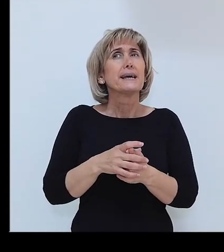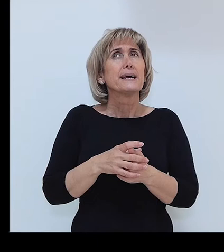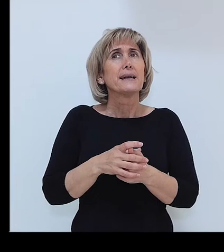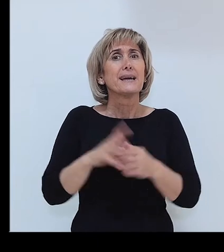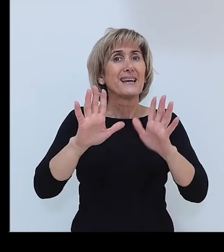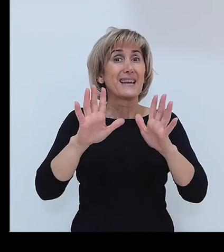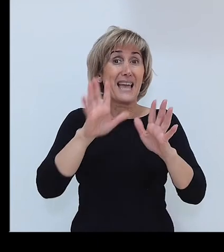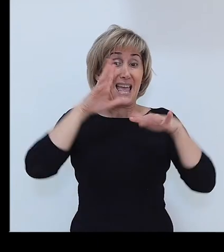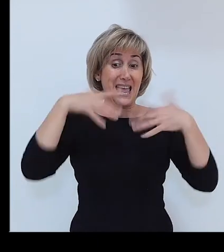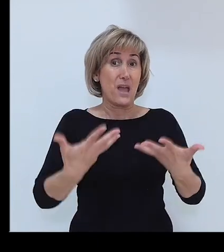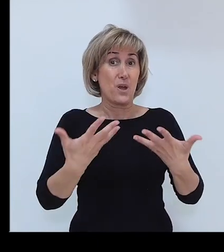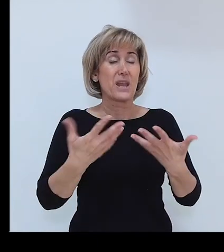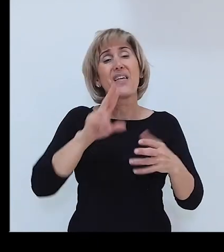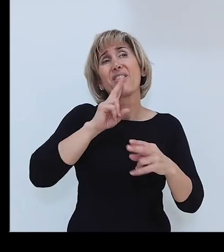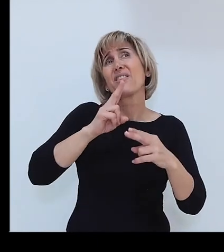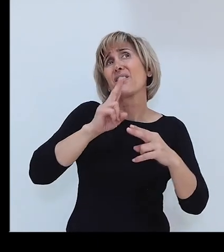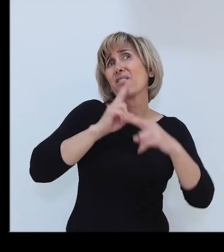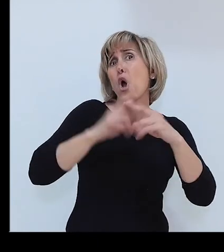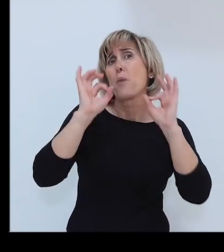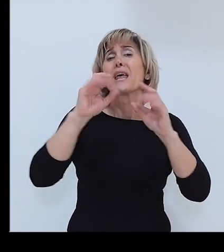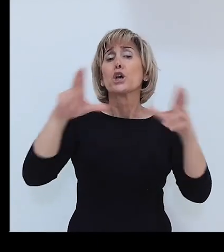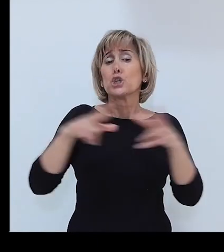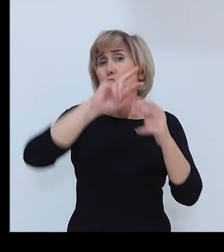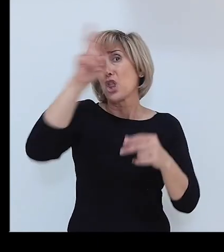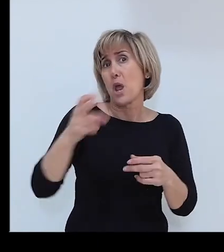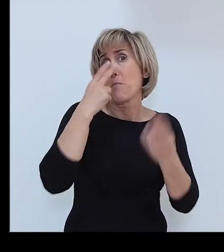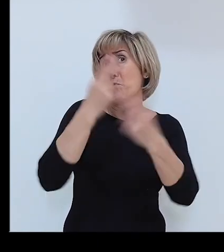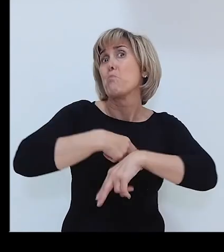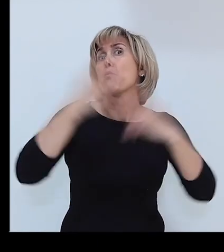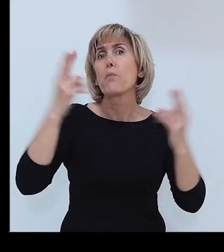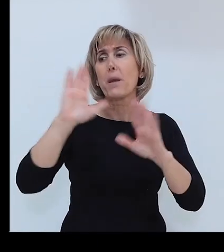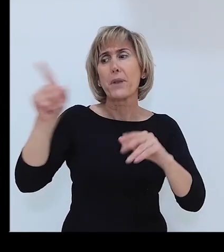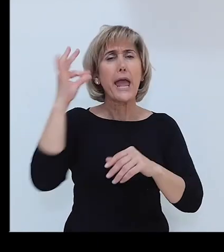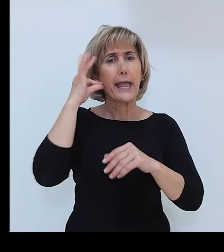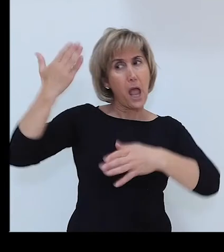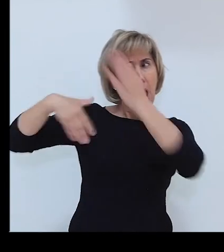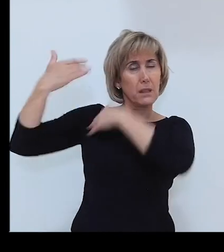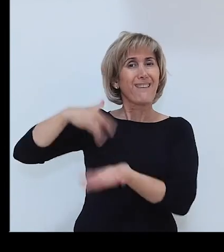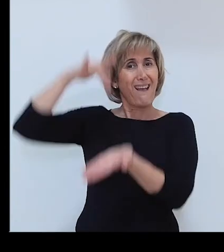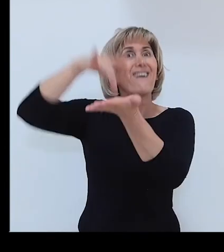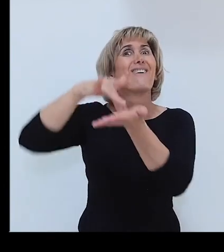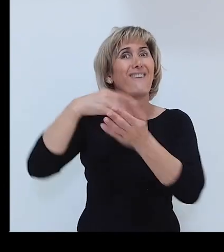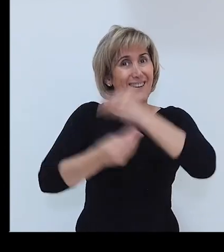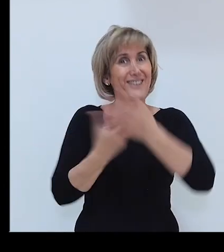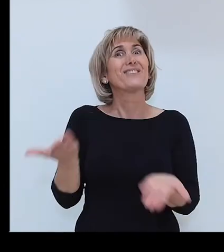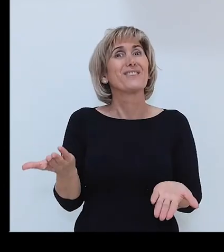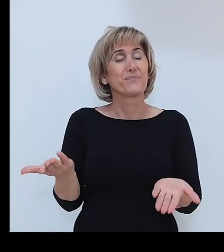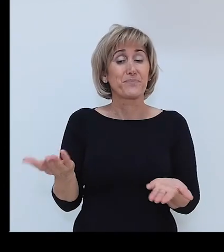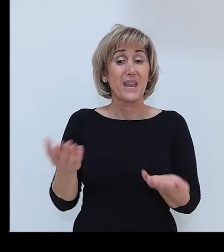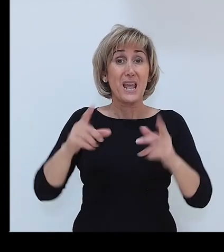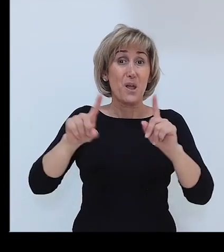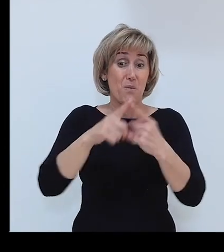desde su, hablando de lo que está, ahora le llama la sociología pública, pues ella la hizo desde primera hora.